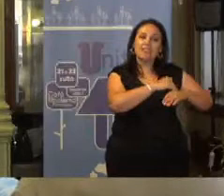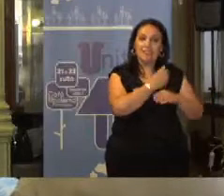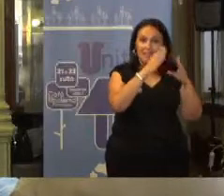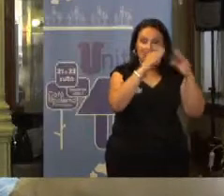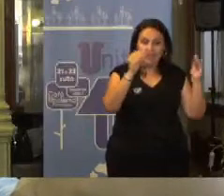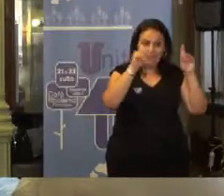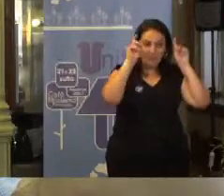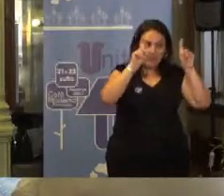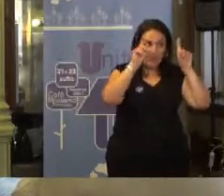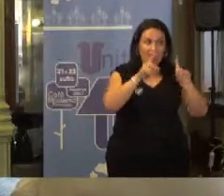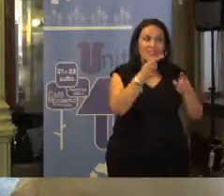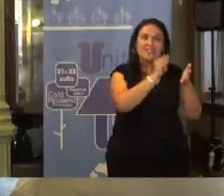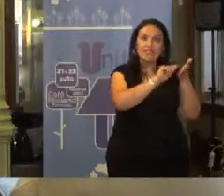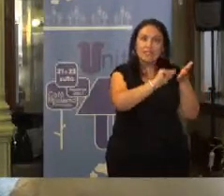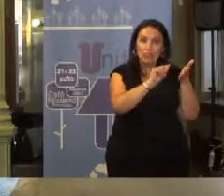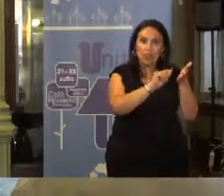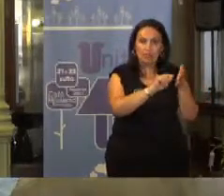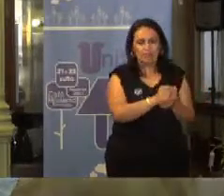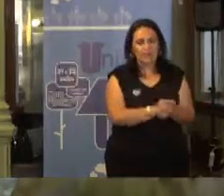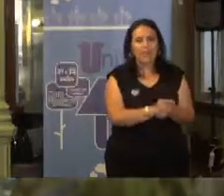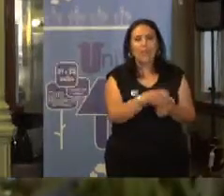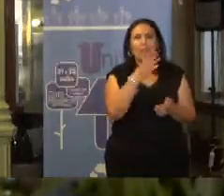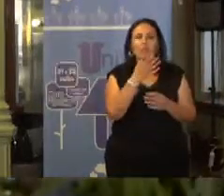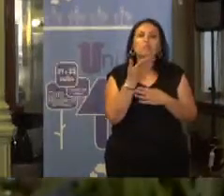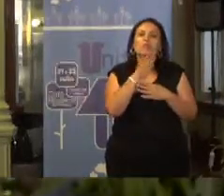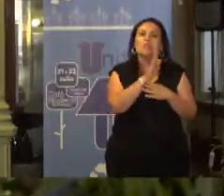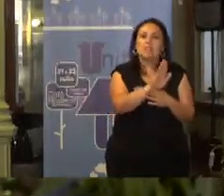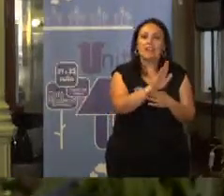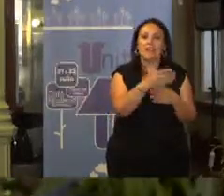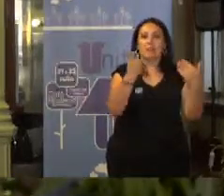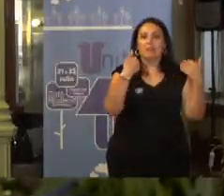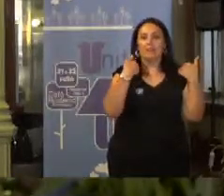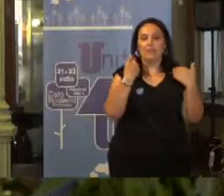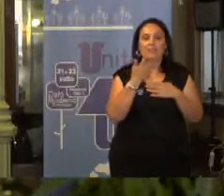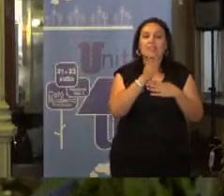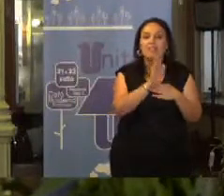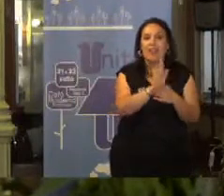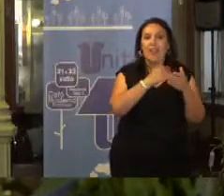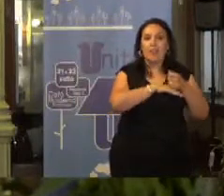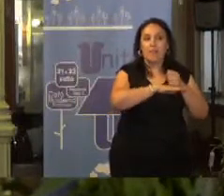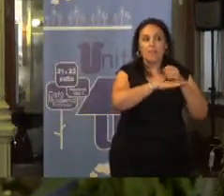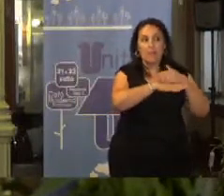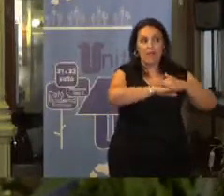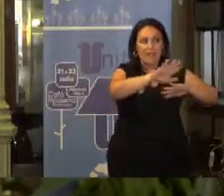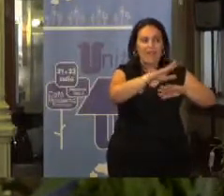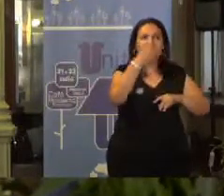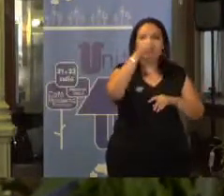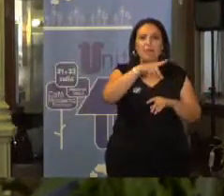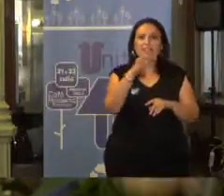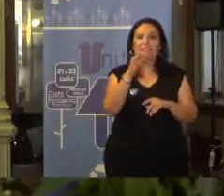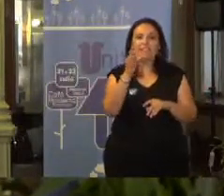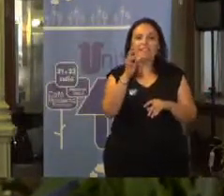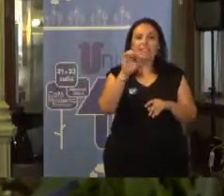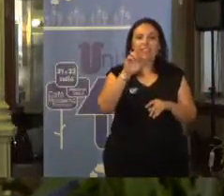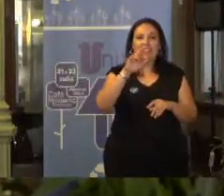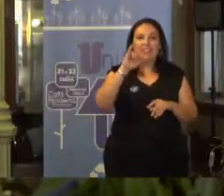labor de escritora, e que representa neste caso a En Marea. Temos tamén a Tereixa Novo, profesora de instituto, que tamén a